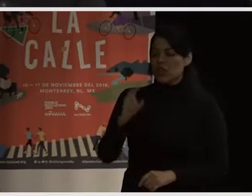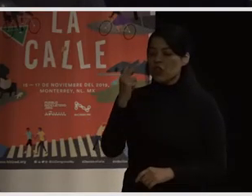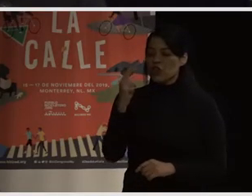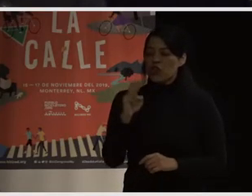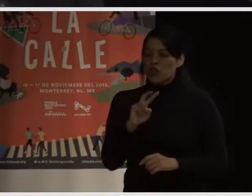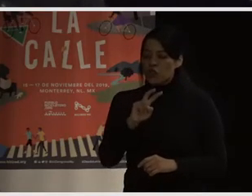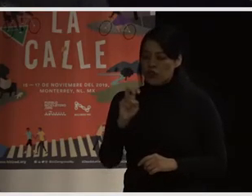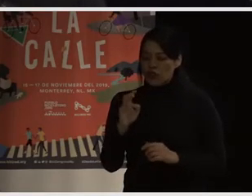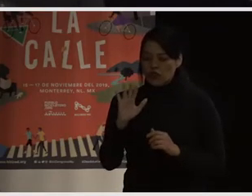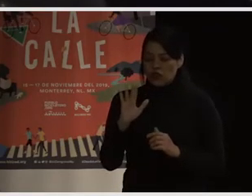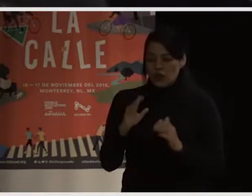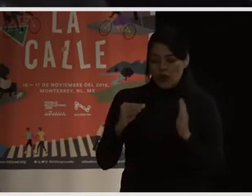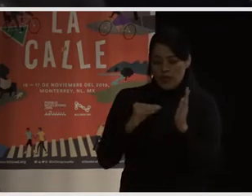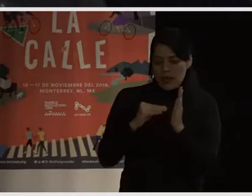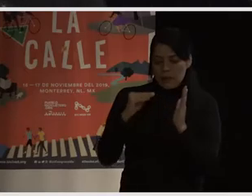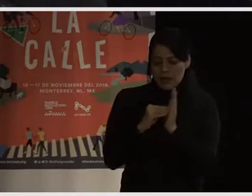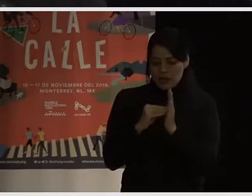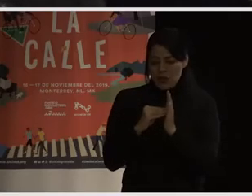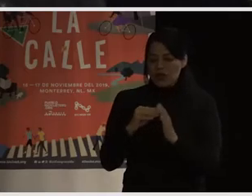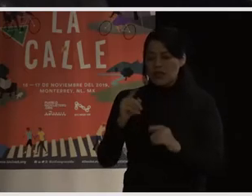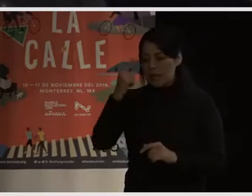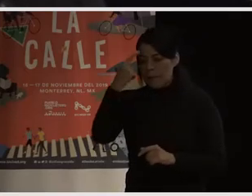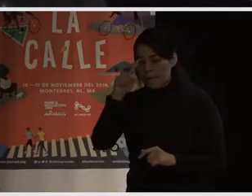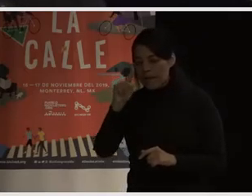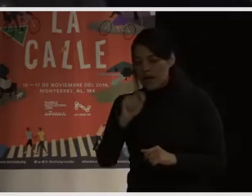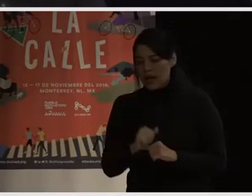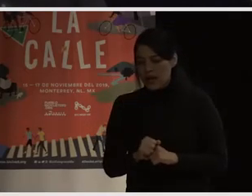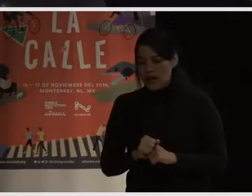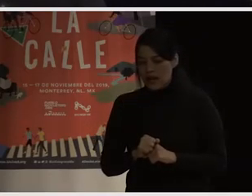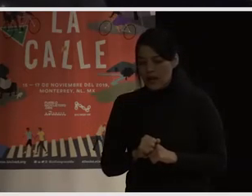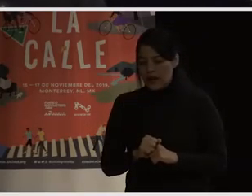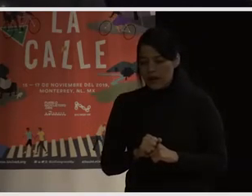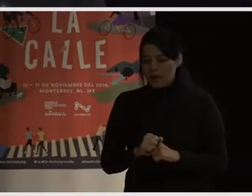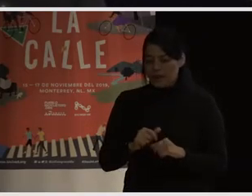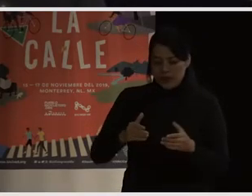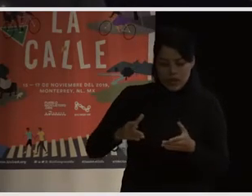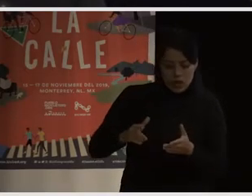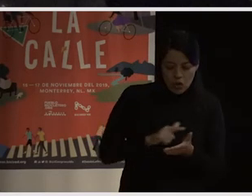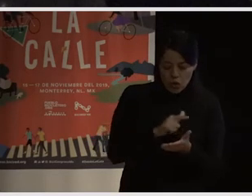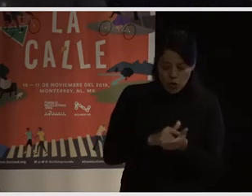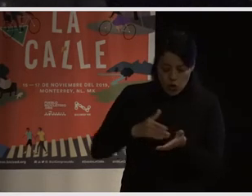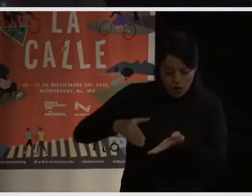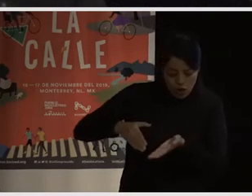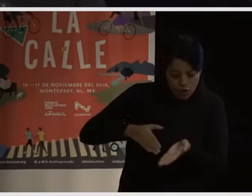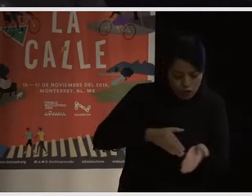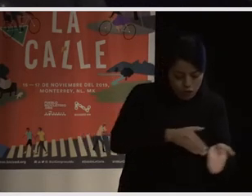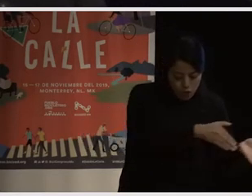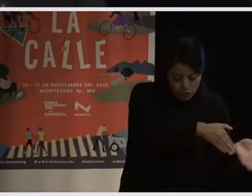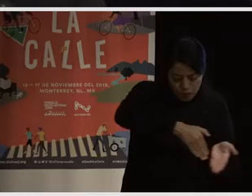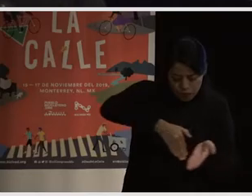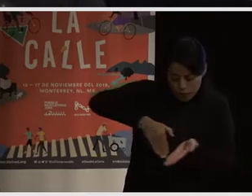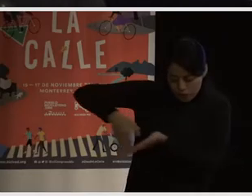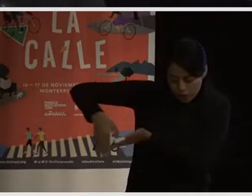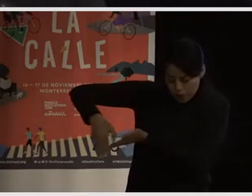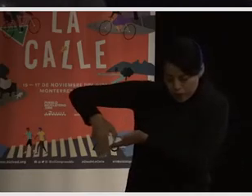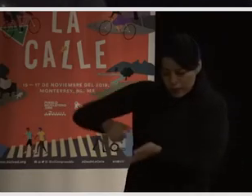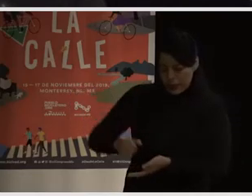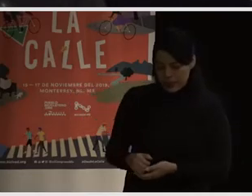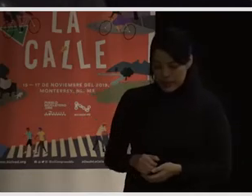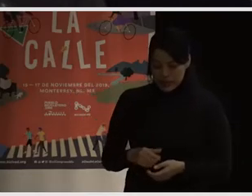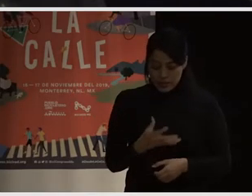millones para la implementación de la línea de la línea de mi macro periférico y su entorno que va a contemplar